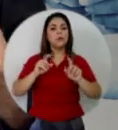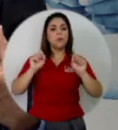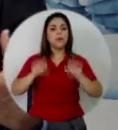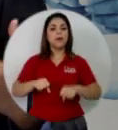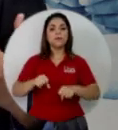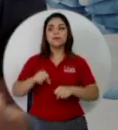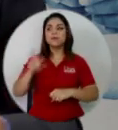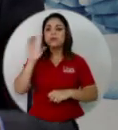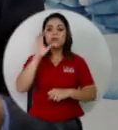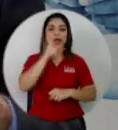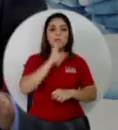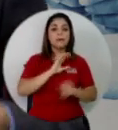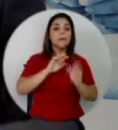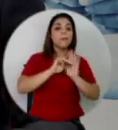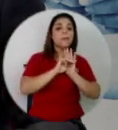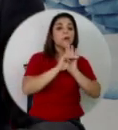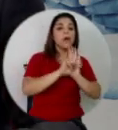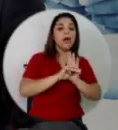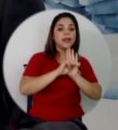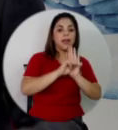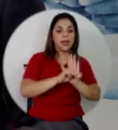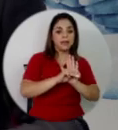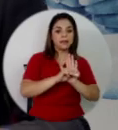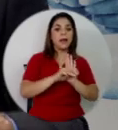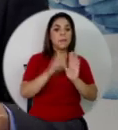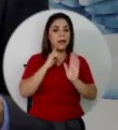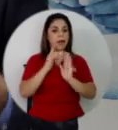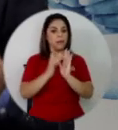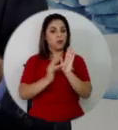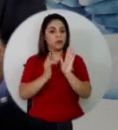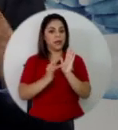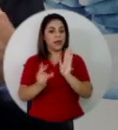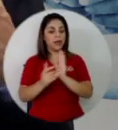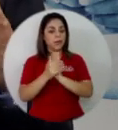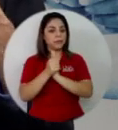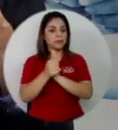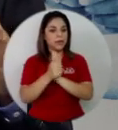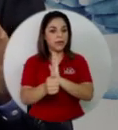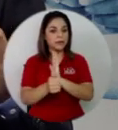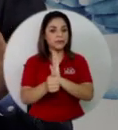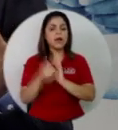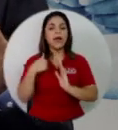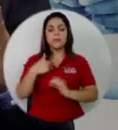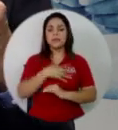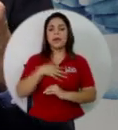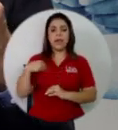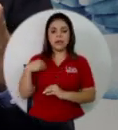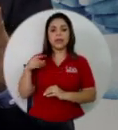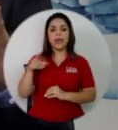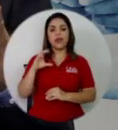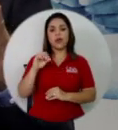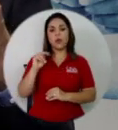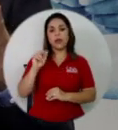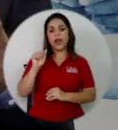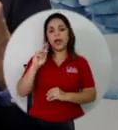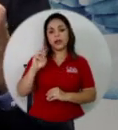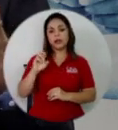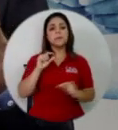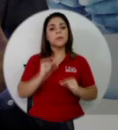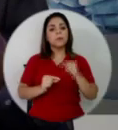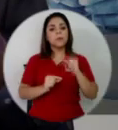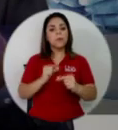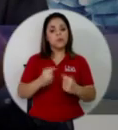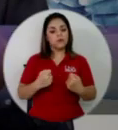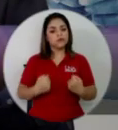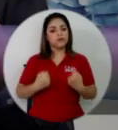modalidades en las que aprovechamos las capacidades que las universidades tienen. Y a mí me encanta en el CONARE que poco a poco se han venido